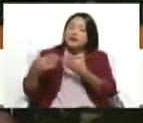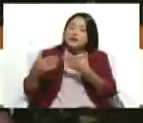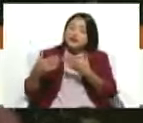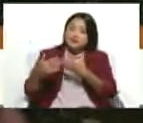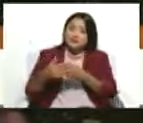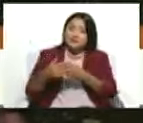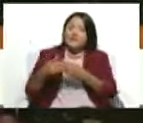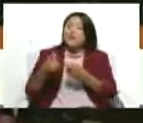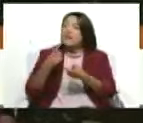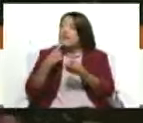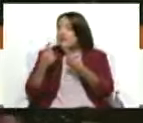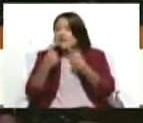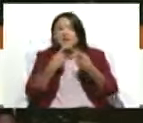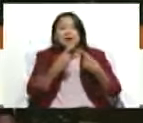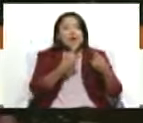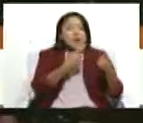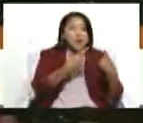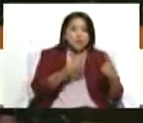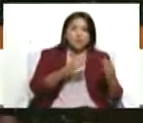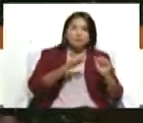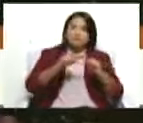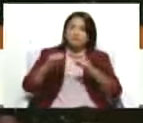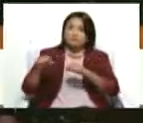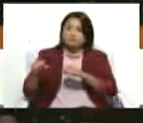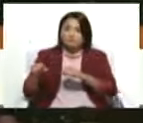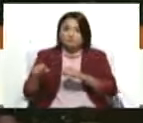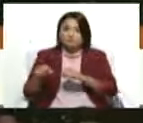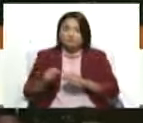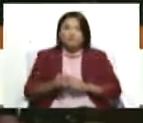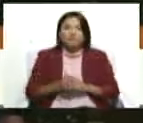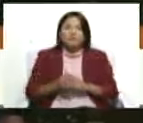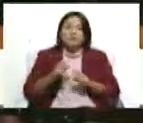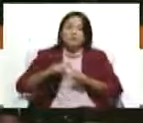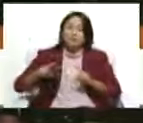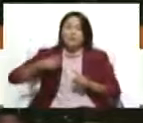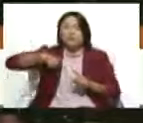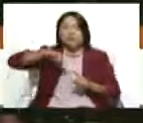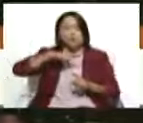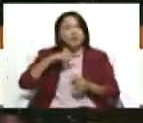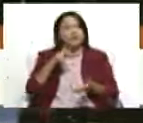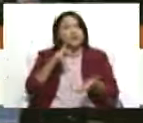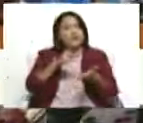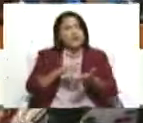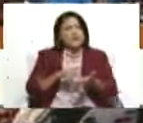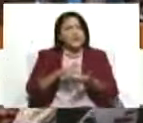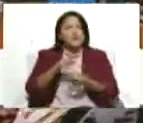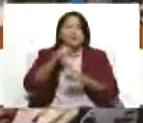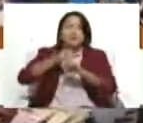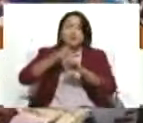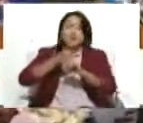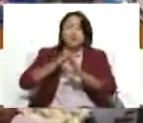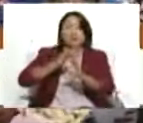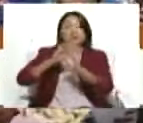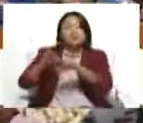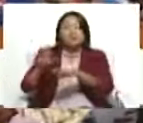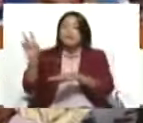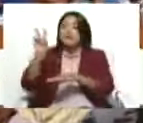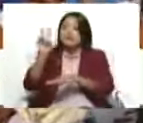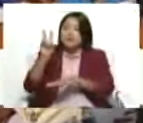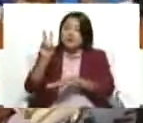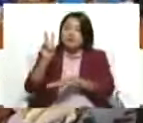del diálogo. Pero si nos toca donde nos toque, ahí estaremos nosotros defendiendo el territorio de